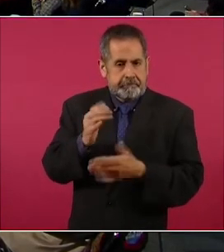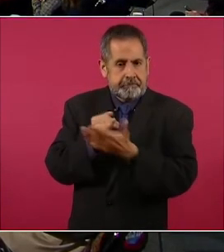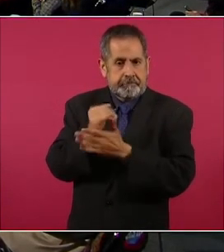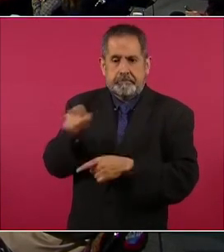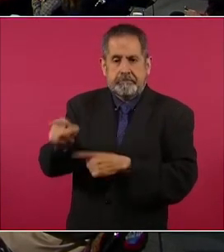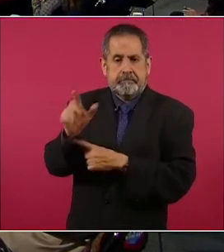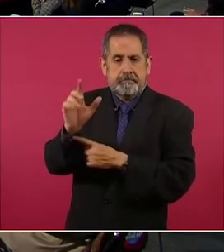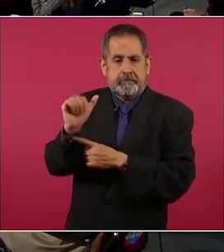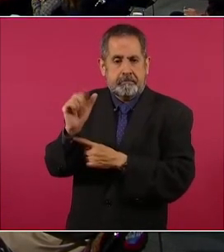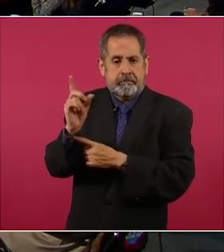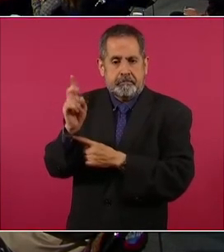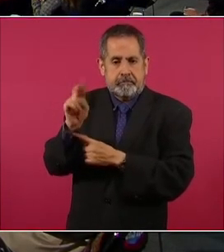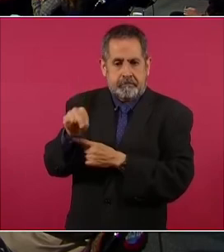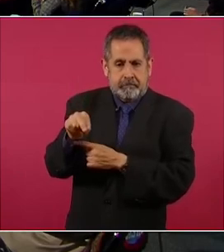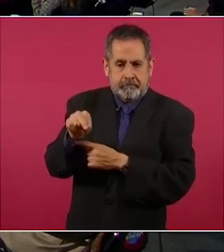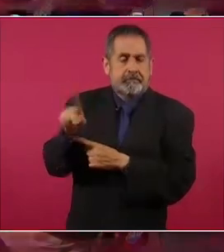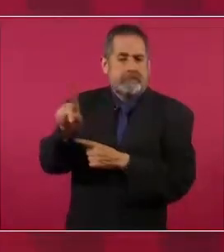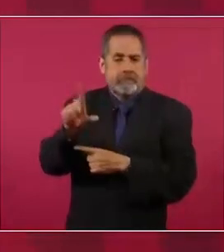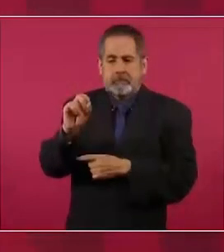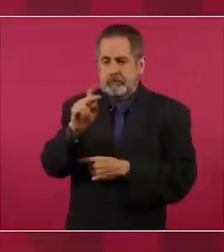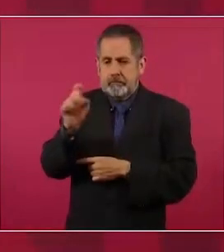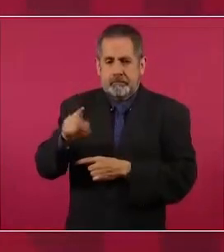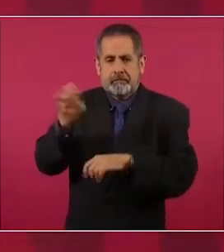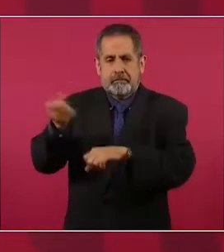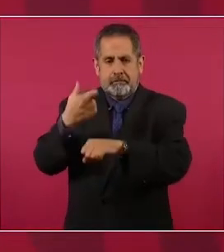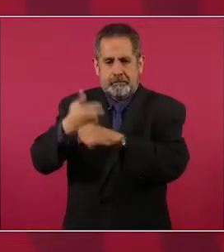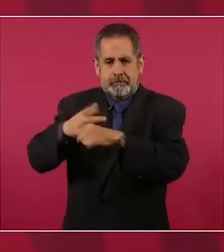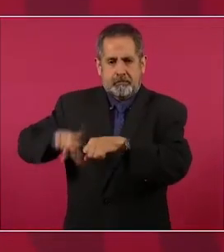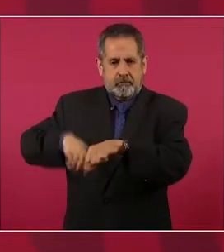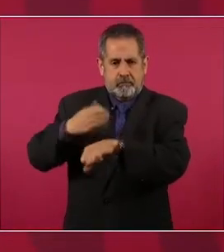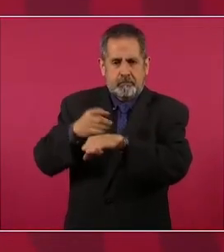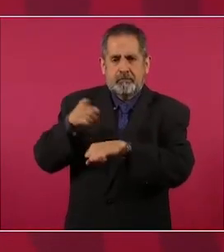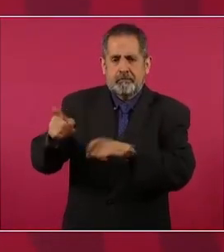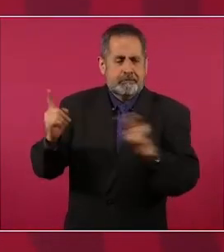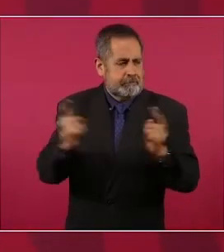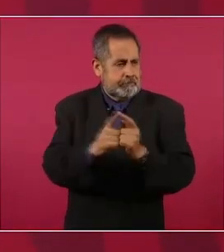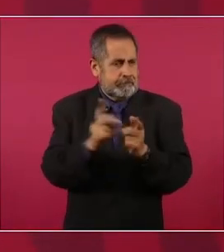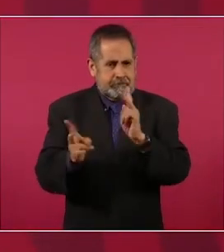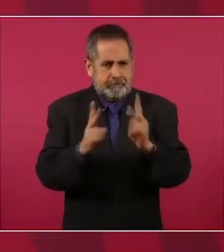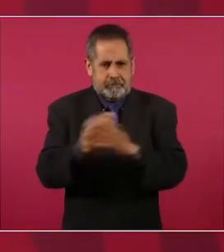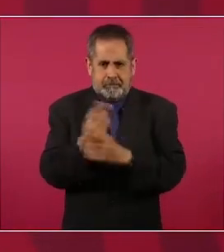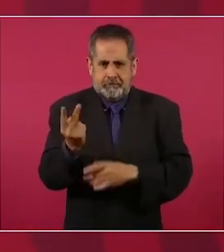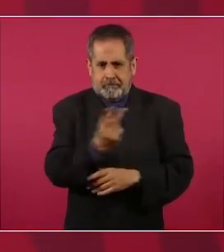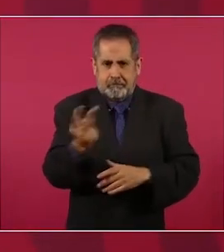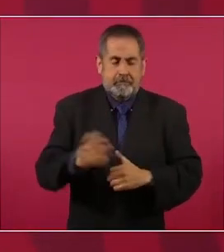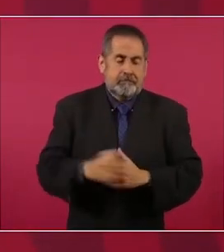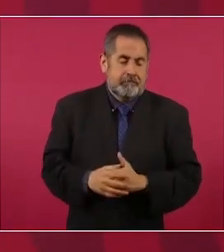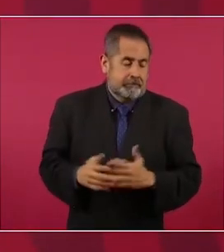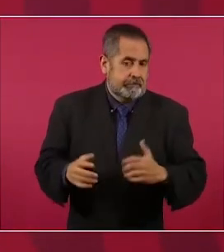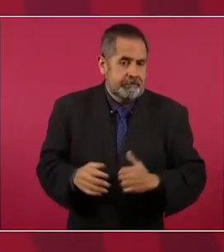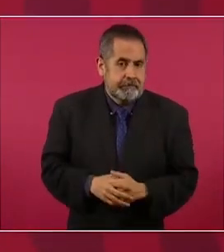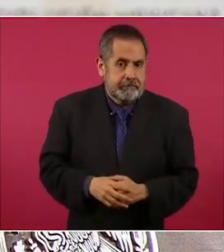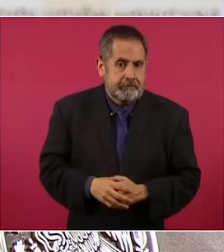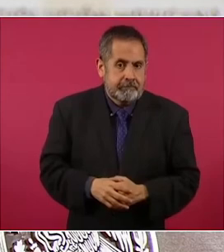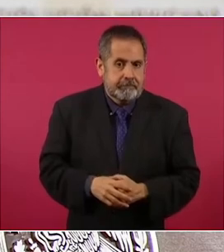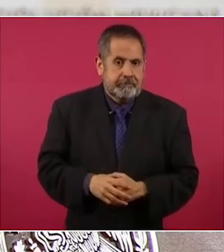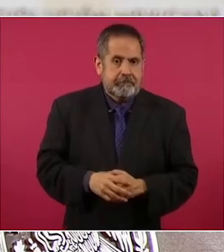Adán Augusto López Hernández, secretario de Gobernación. Es que también ahora